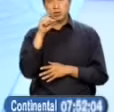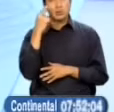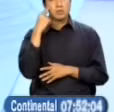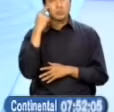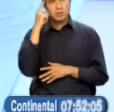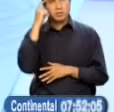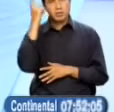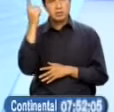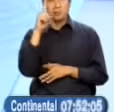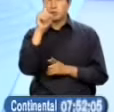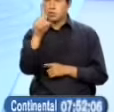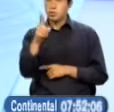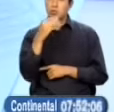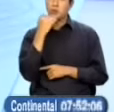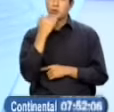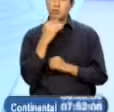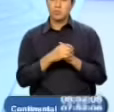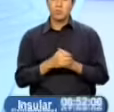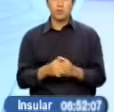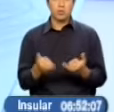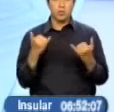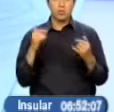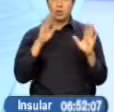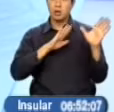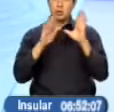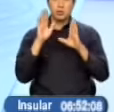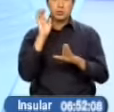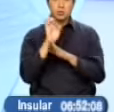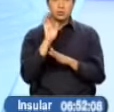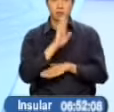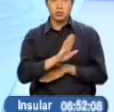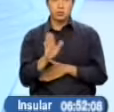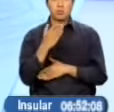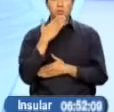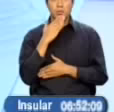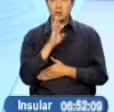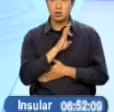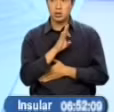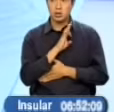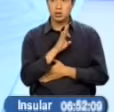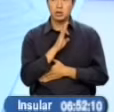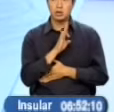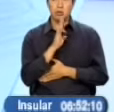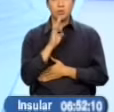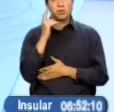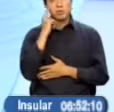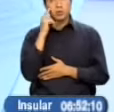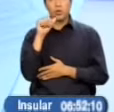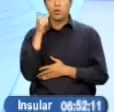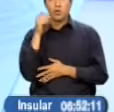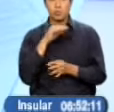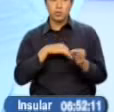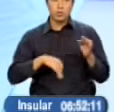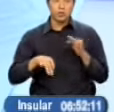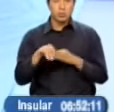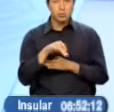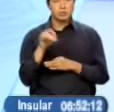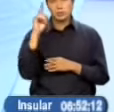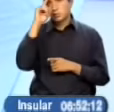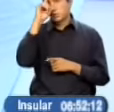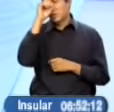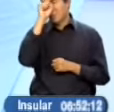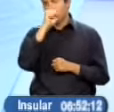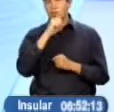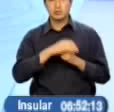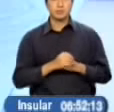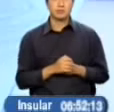hernán galíndez preguntándole acerca de el momento de los arqueros de la selección ecuatoriana que un técnico se pueda decidir por reemplazar al portero